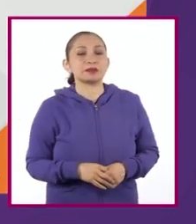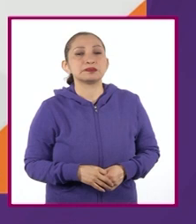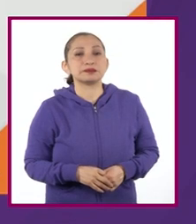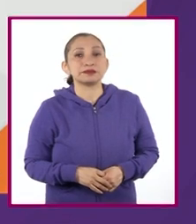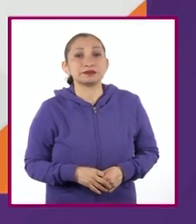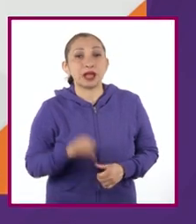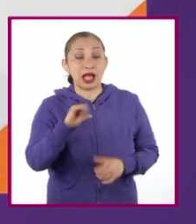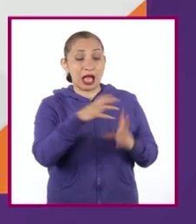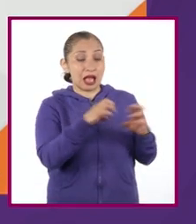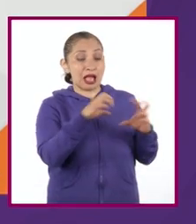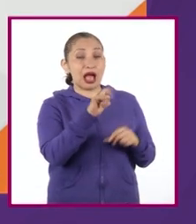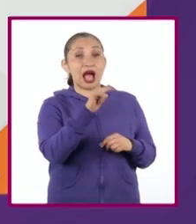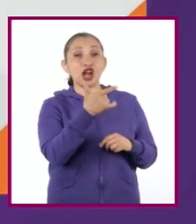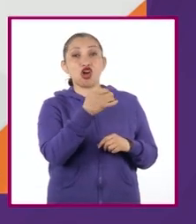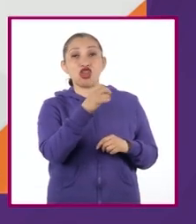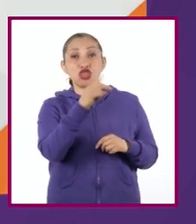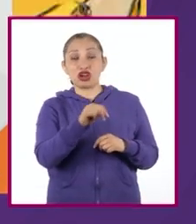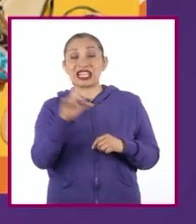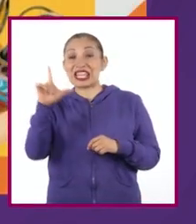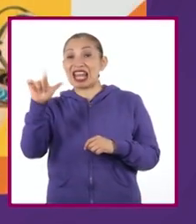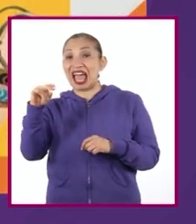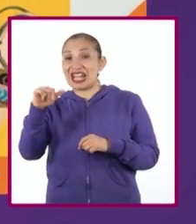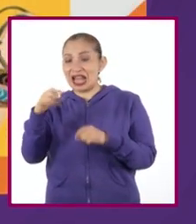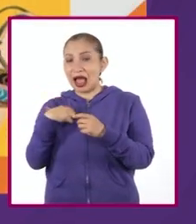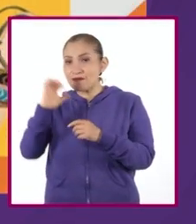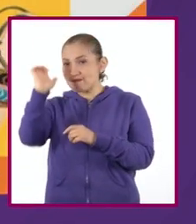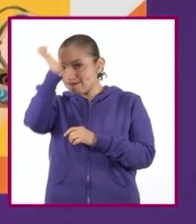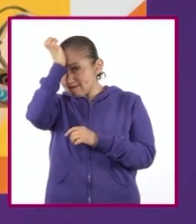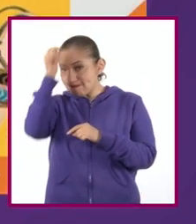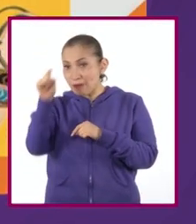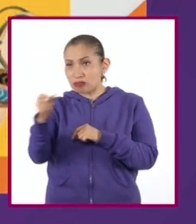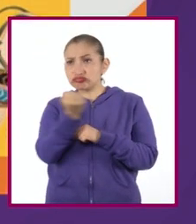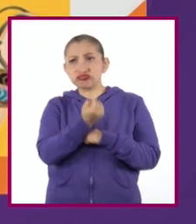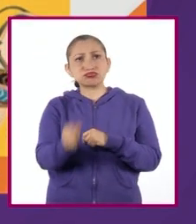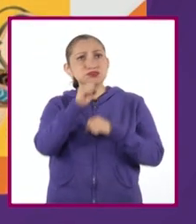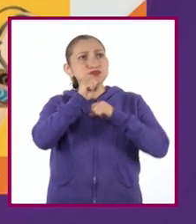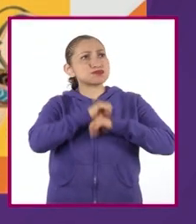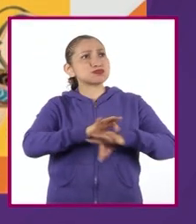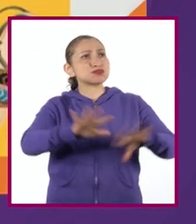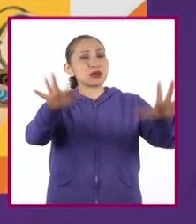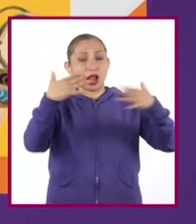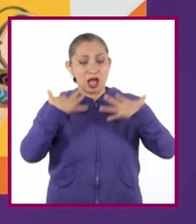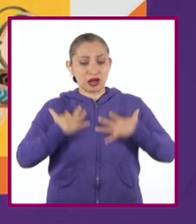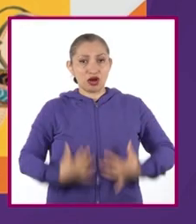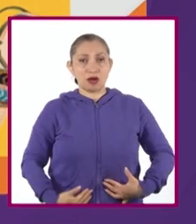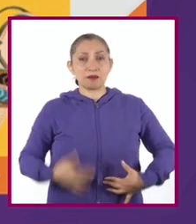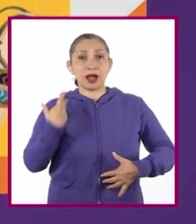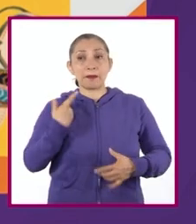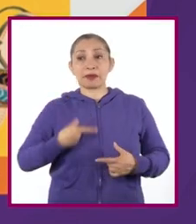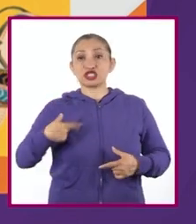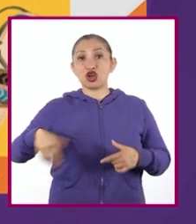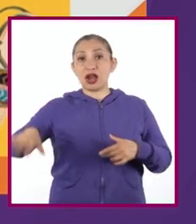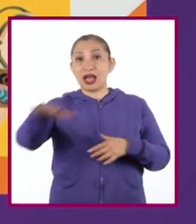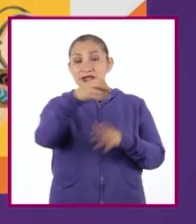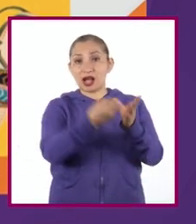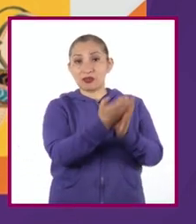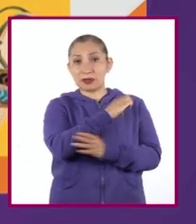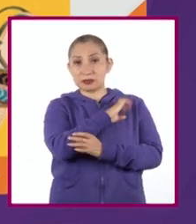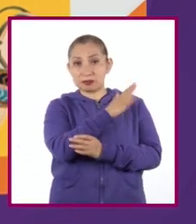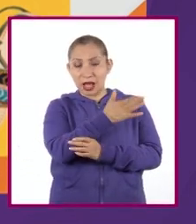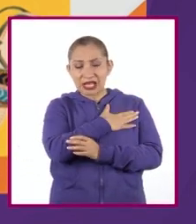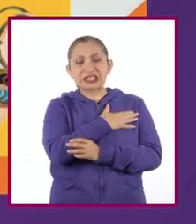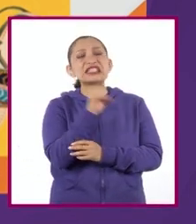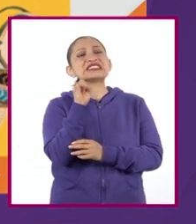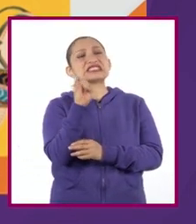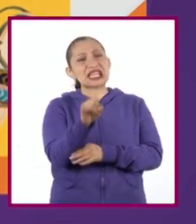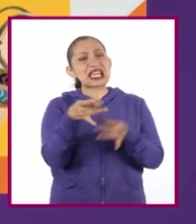Tanto el algodón como la lana se popularizaron en la vestimenta de la sociedad novohispana, aunque